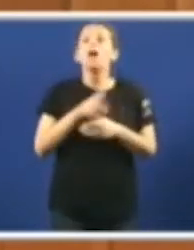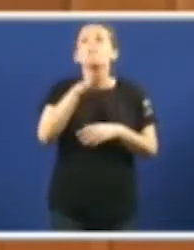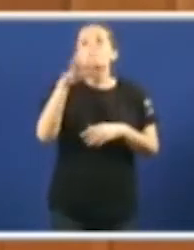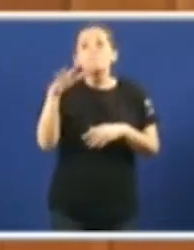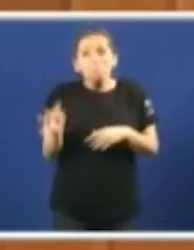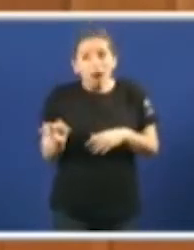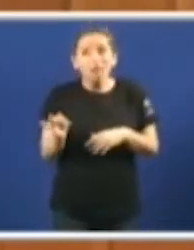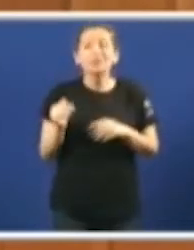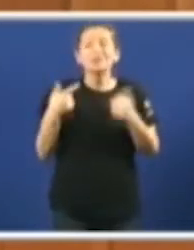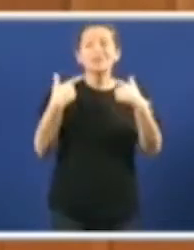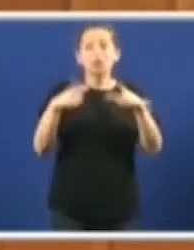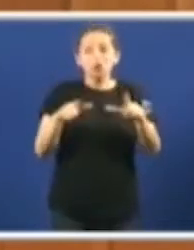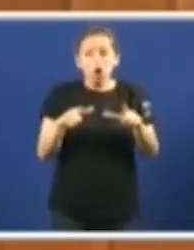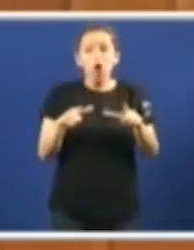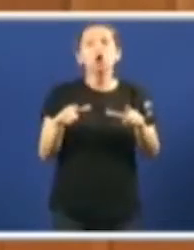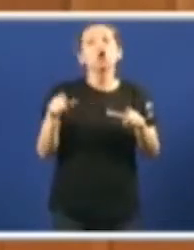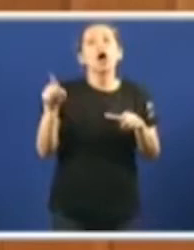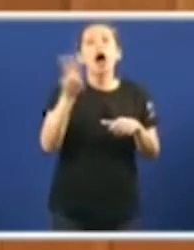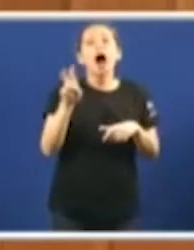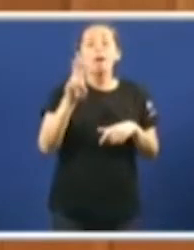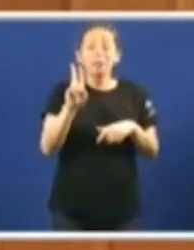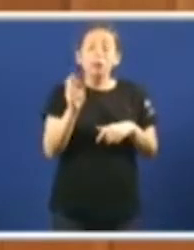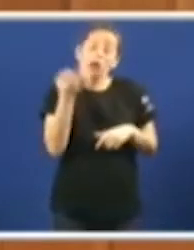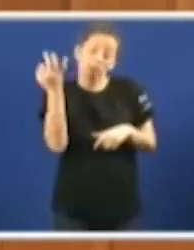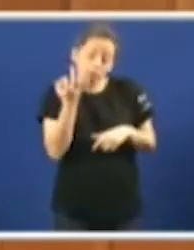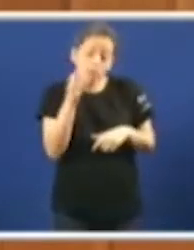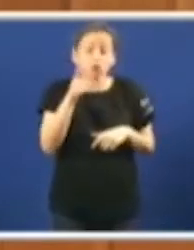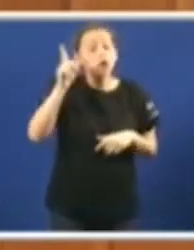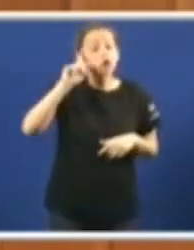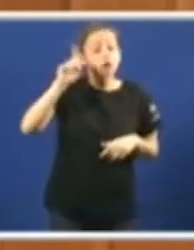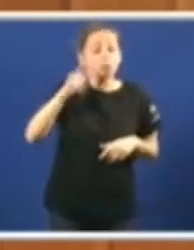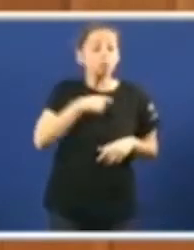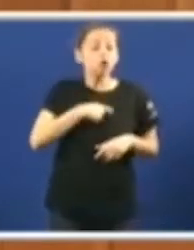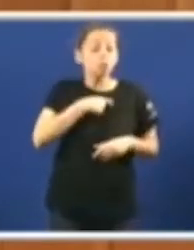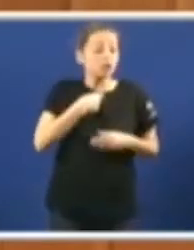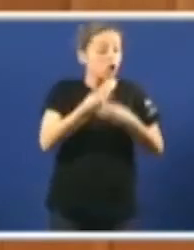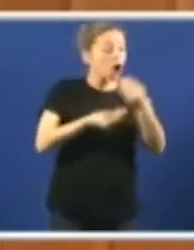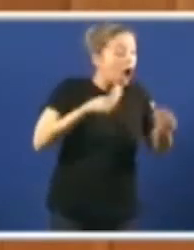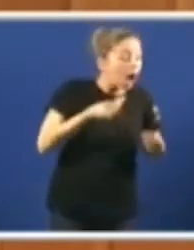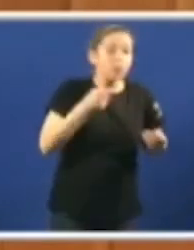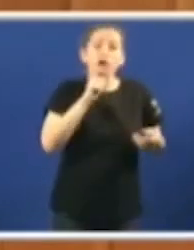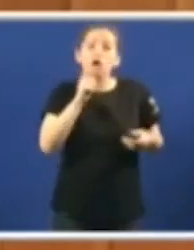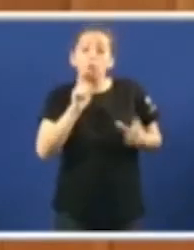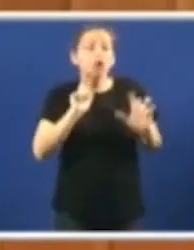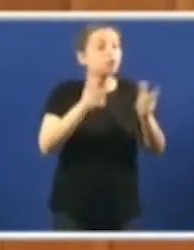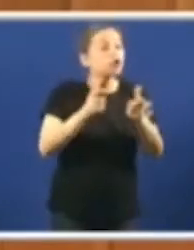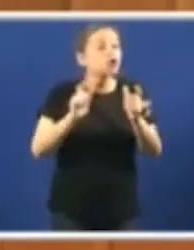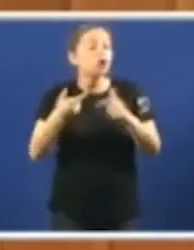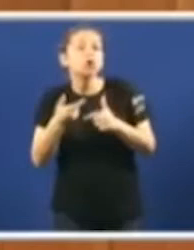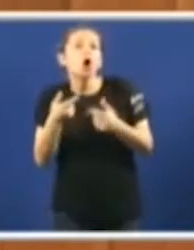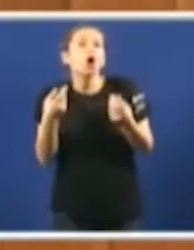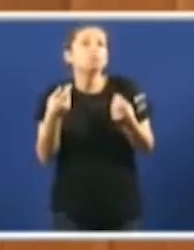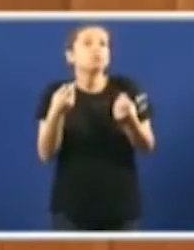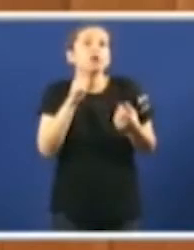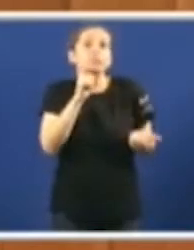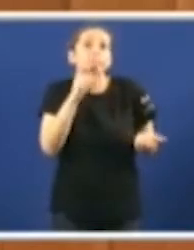sector asociativo apícola, porque nin se sabe que fai, nin se sabe con quen se reúne, nin se sabe absolutamente nada. E